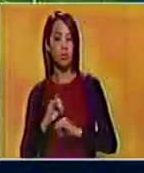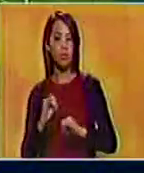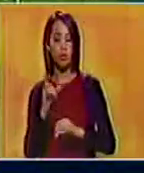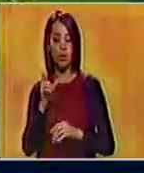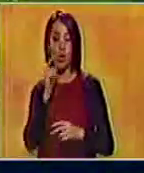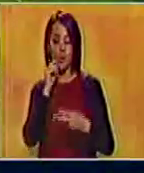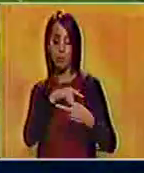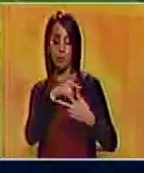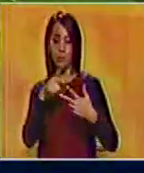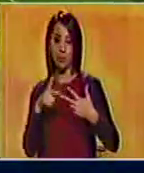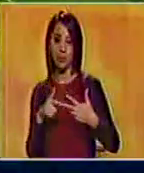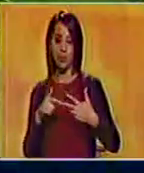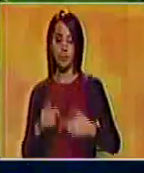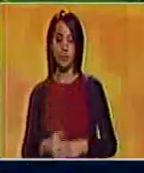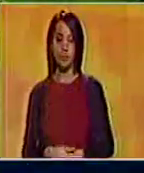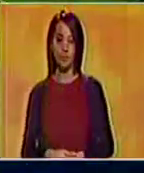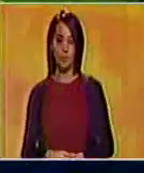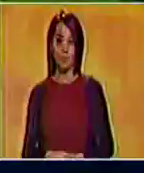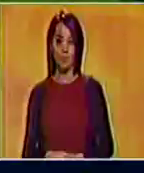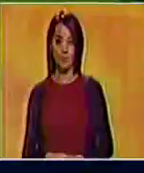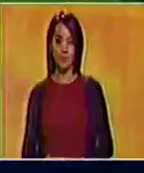Rodolfo Gamarra y Antonio Marín.